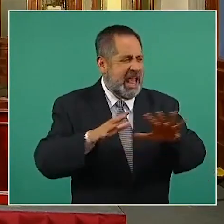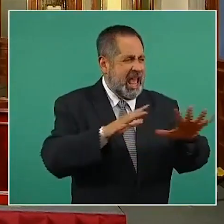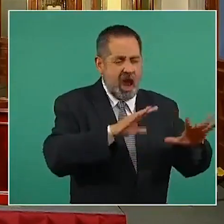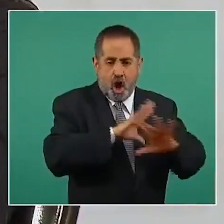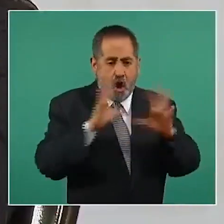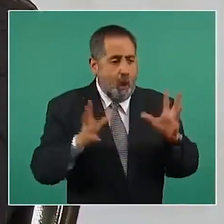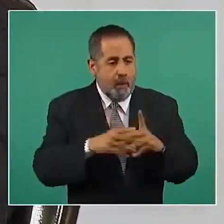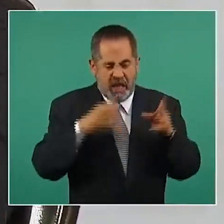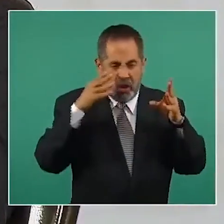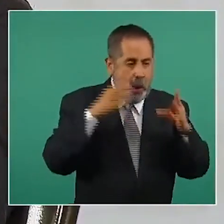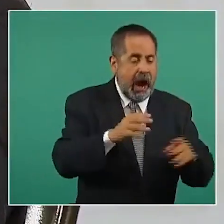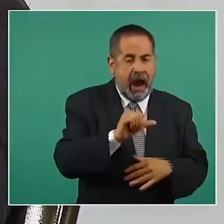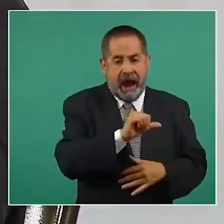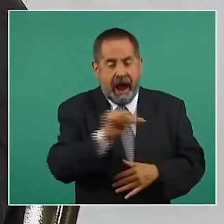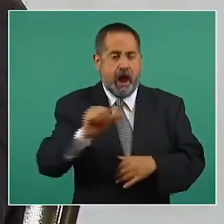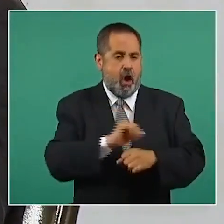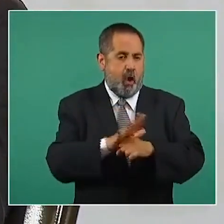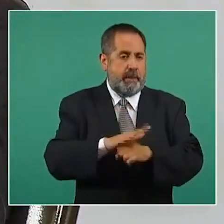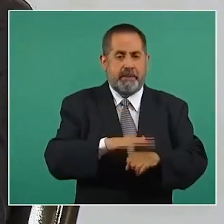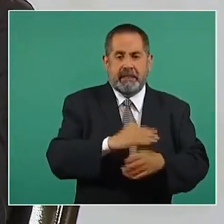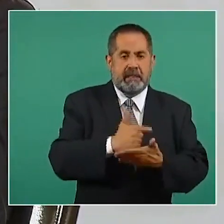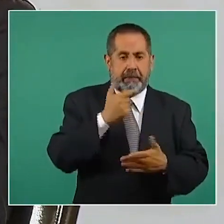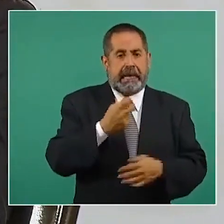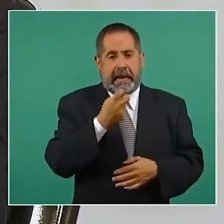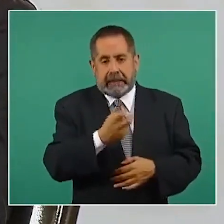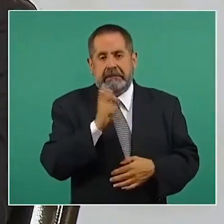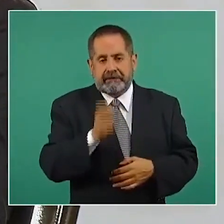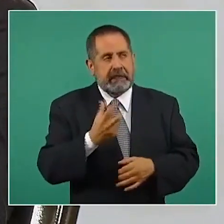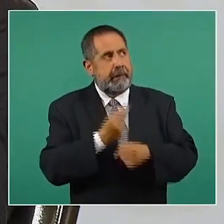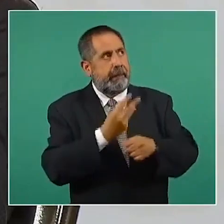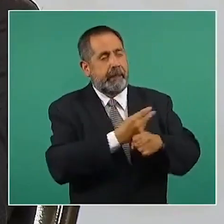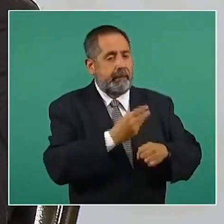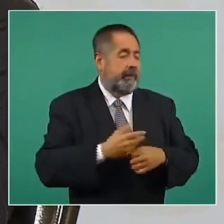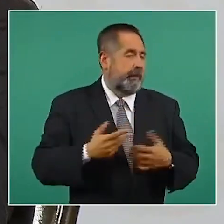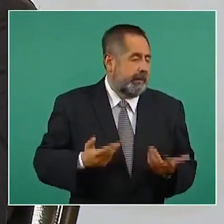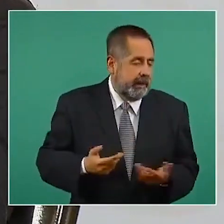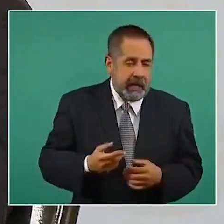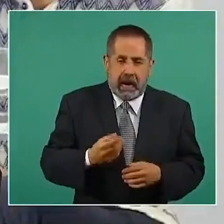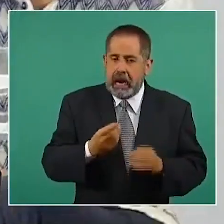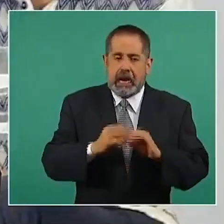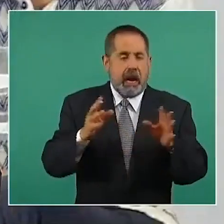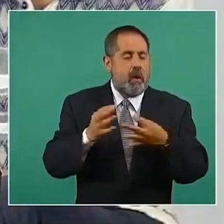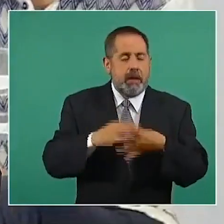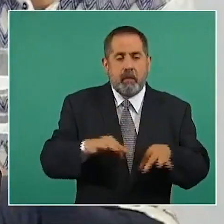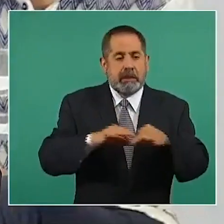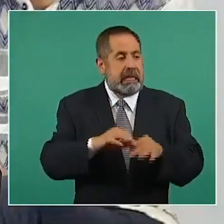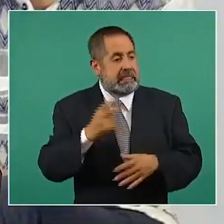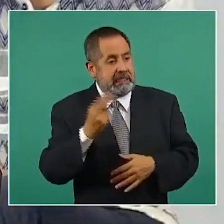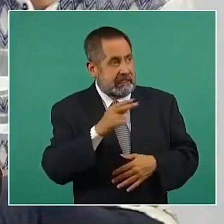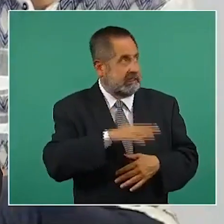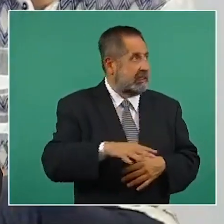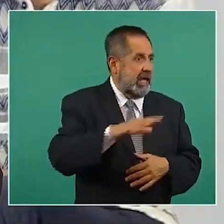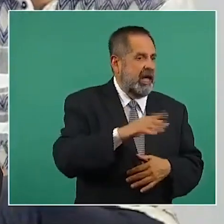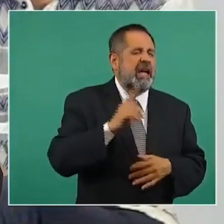en un paciente grave o en estado crítico. Y por supuesto, nada de ello funcionaría aún con una infraestructura apropiada